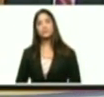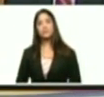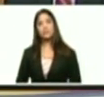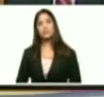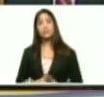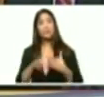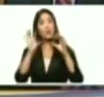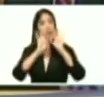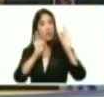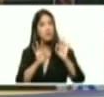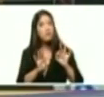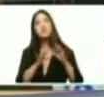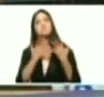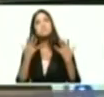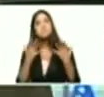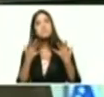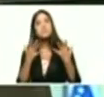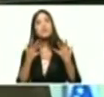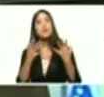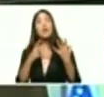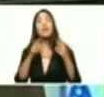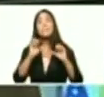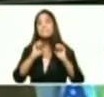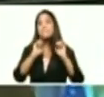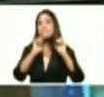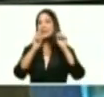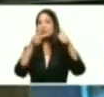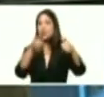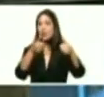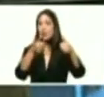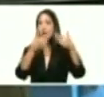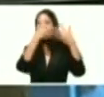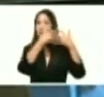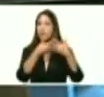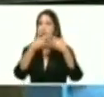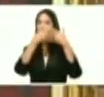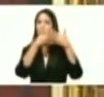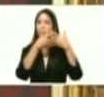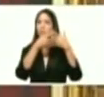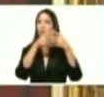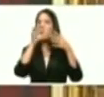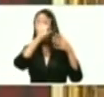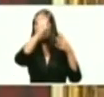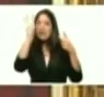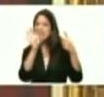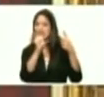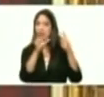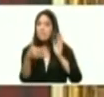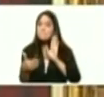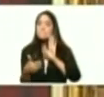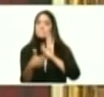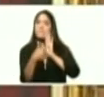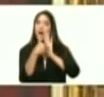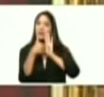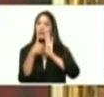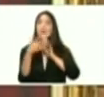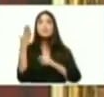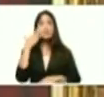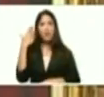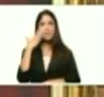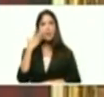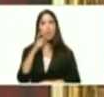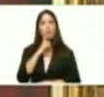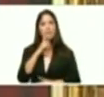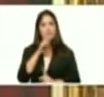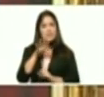es un mecanismo, que se instaló, desde el exterior, para atacar la moneda, por ejemplo, sabiendo las dificultades, que se